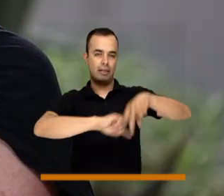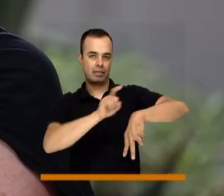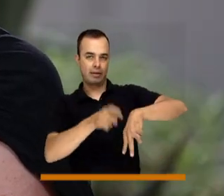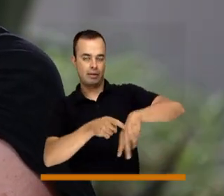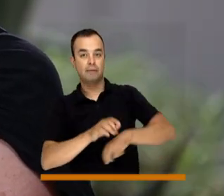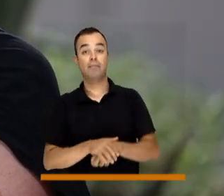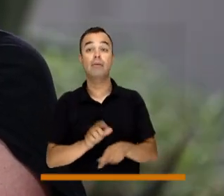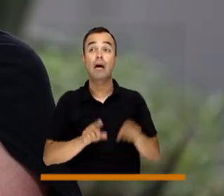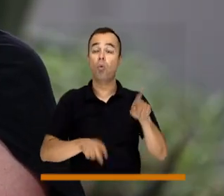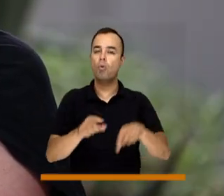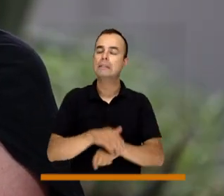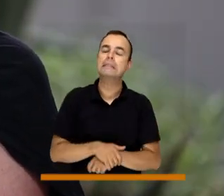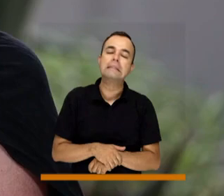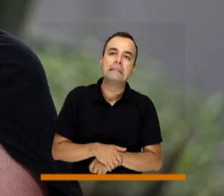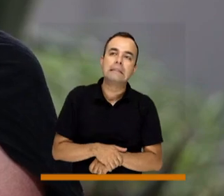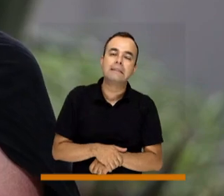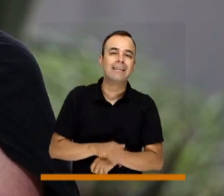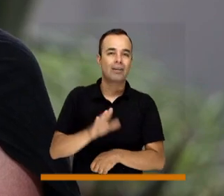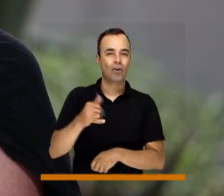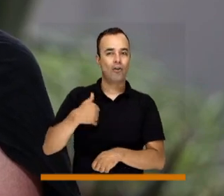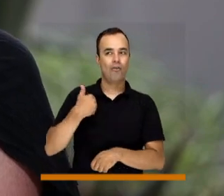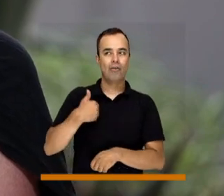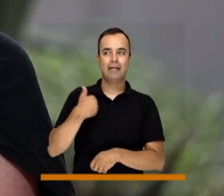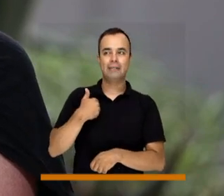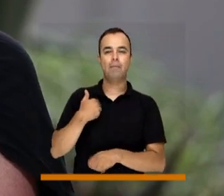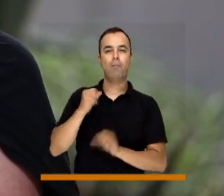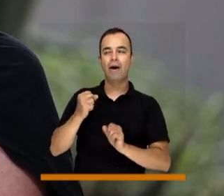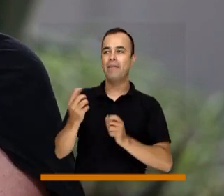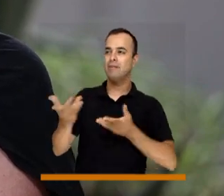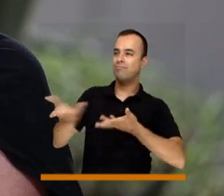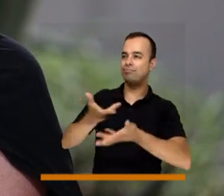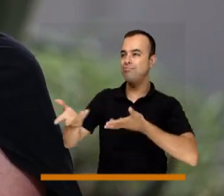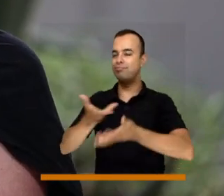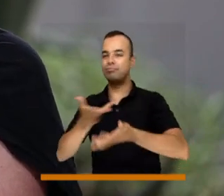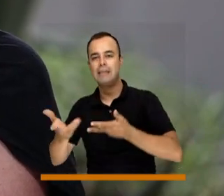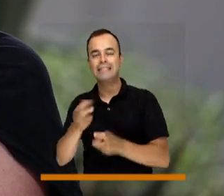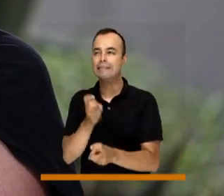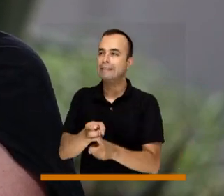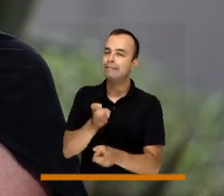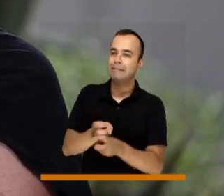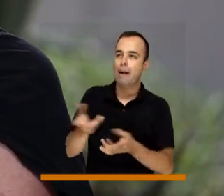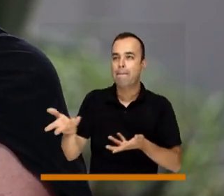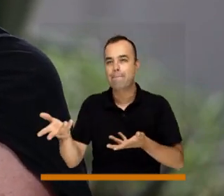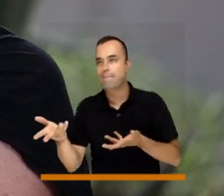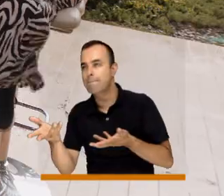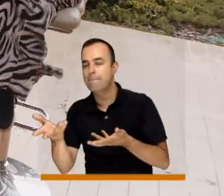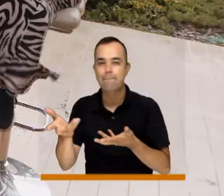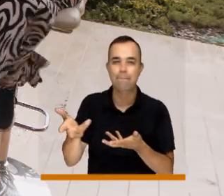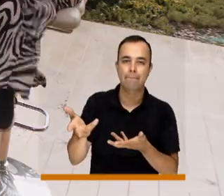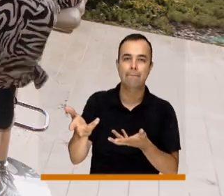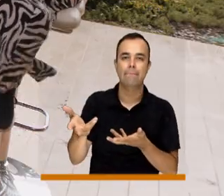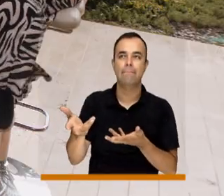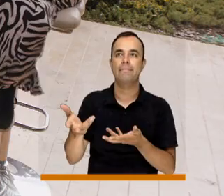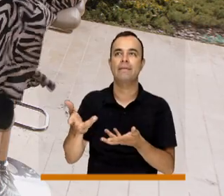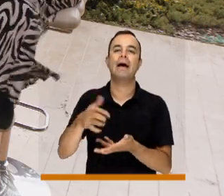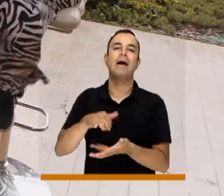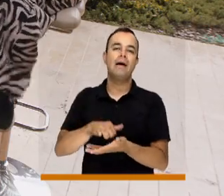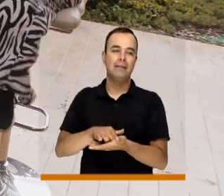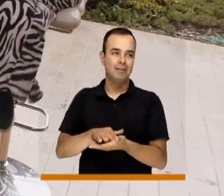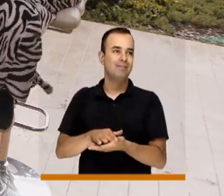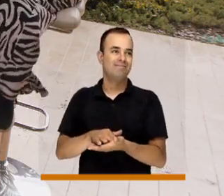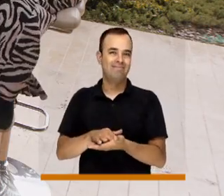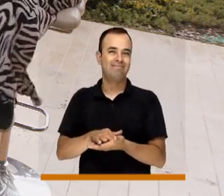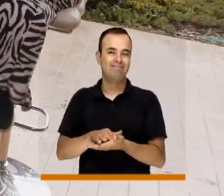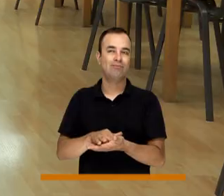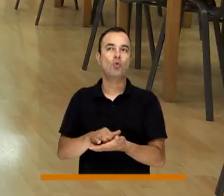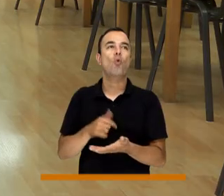chicos que tienen muchas dificultades de relacionarse con el otro y buscar amigos. En este espacio desarrollan esa habilidad.